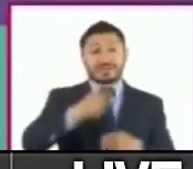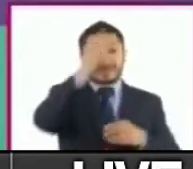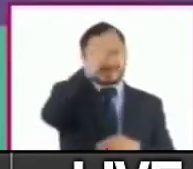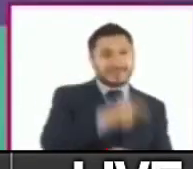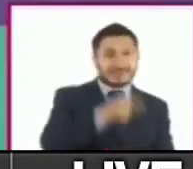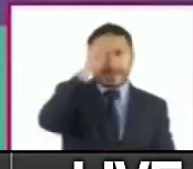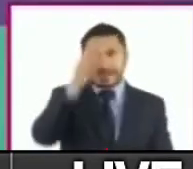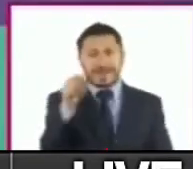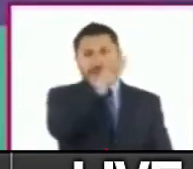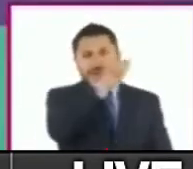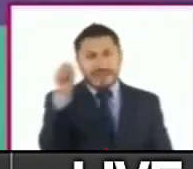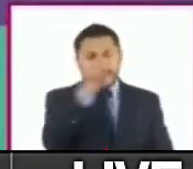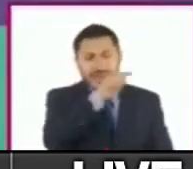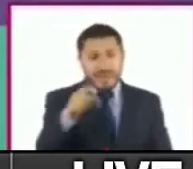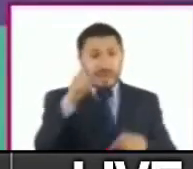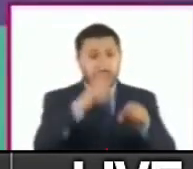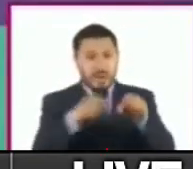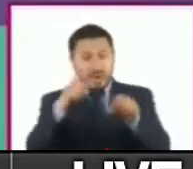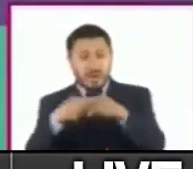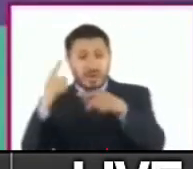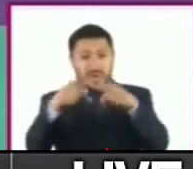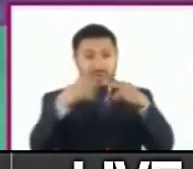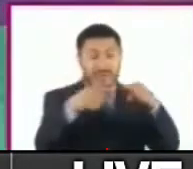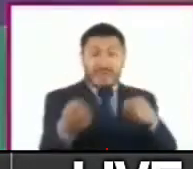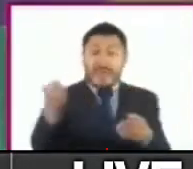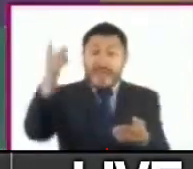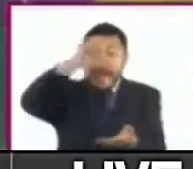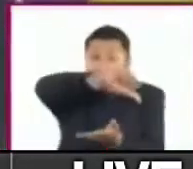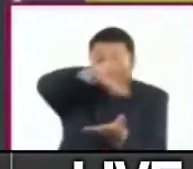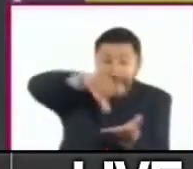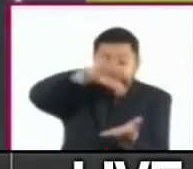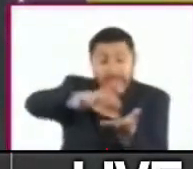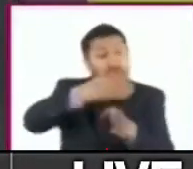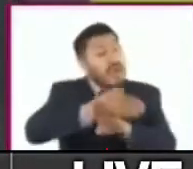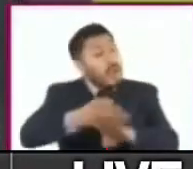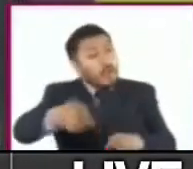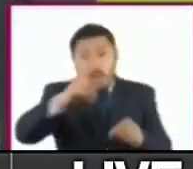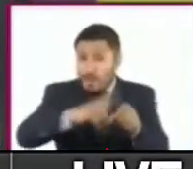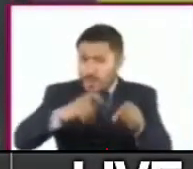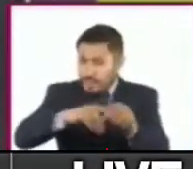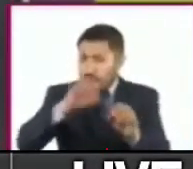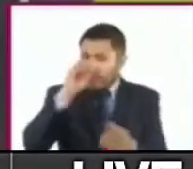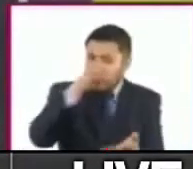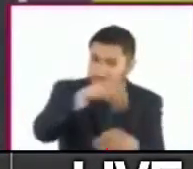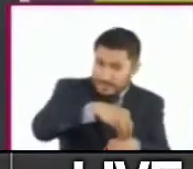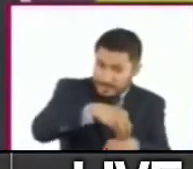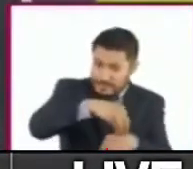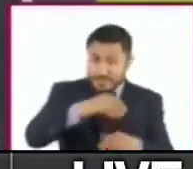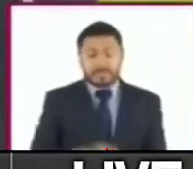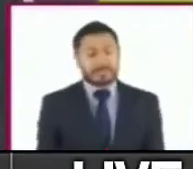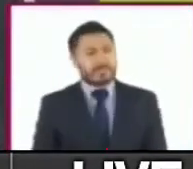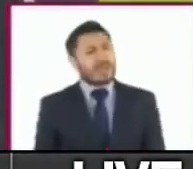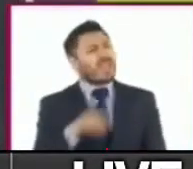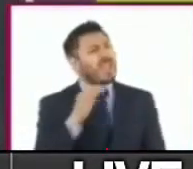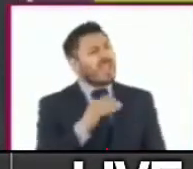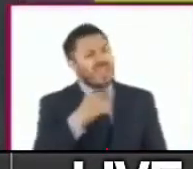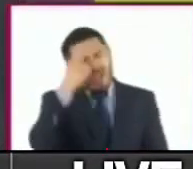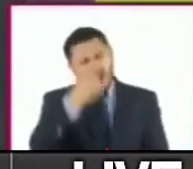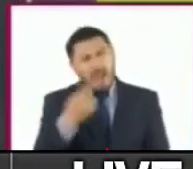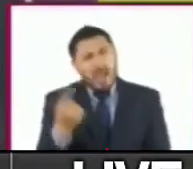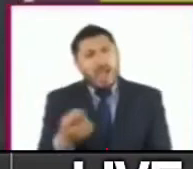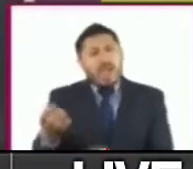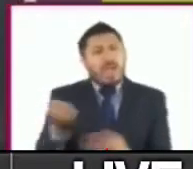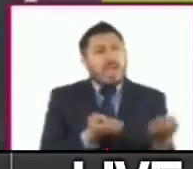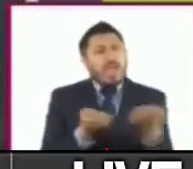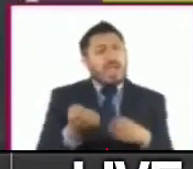importante que en el centro esté la casilla blanca. Maestra Xochitl, ¿para qué haremos los ejercicios de